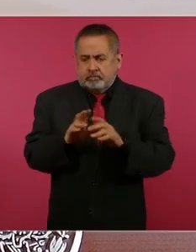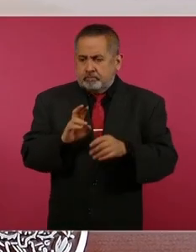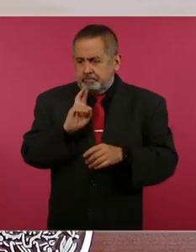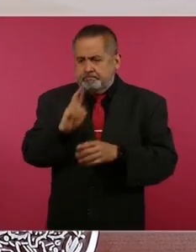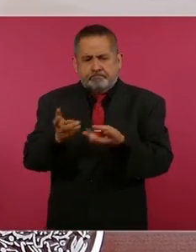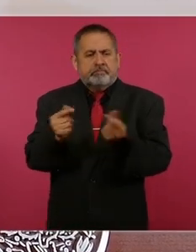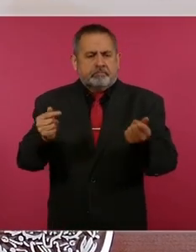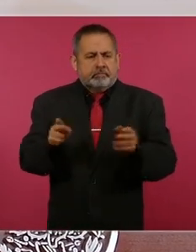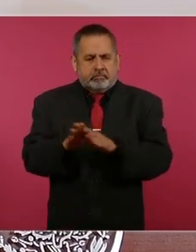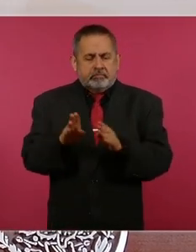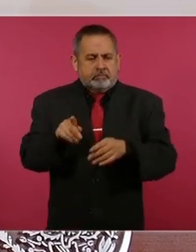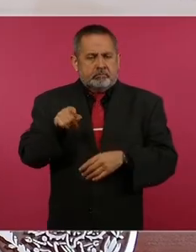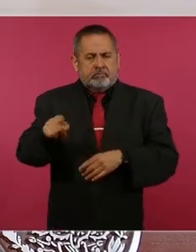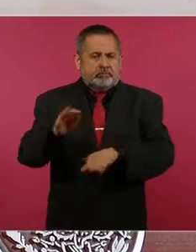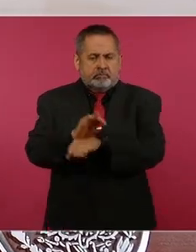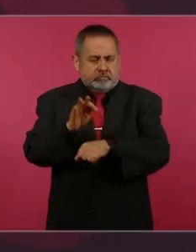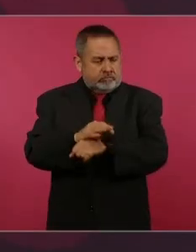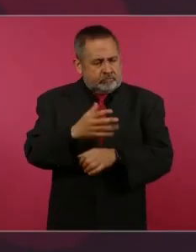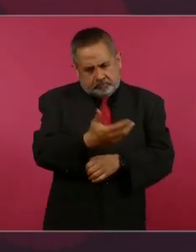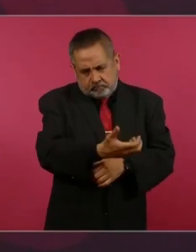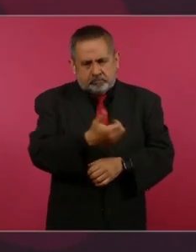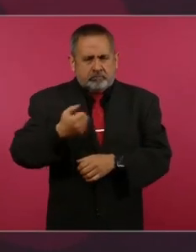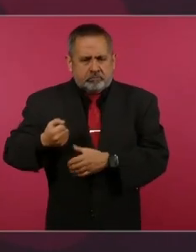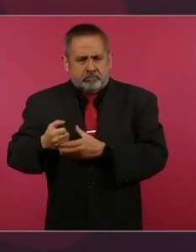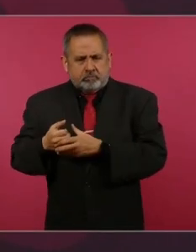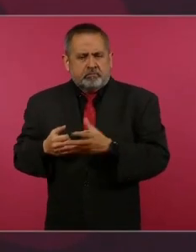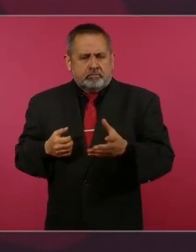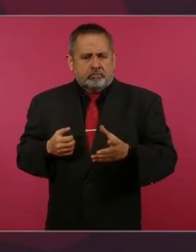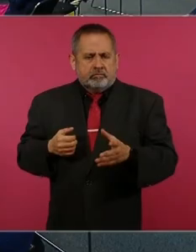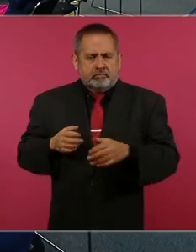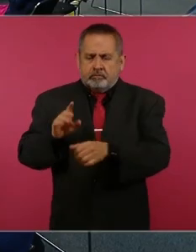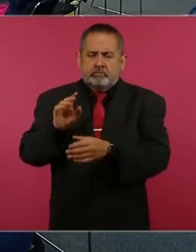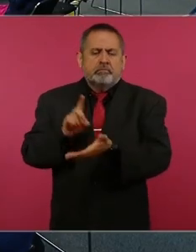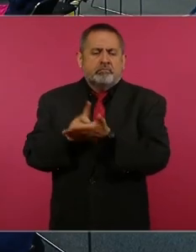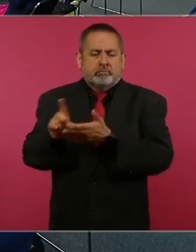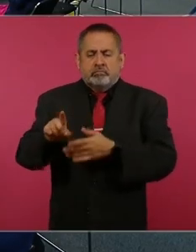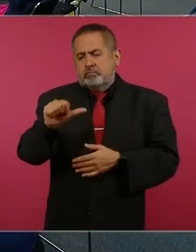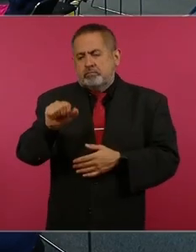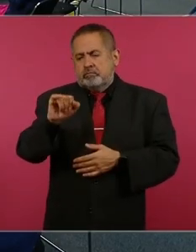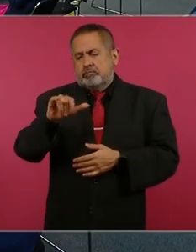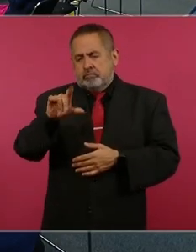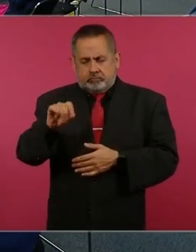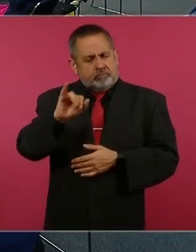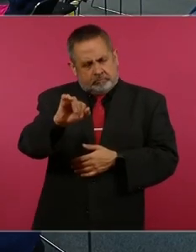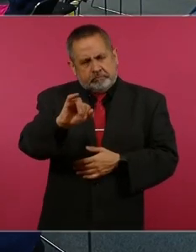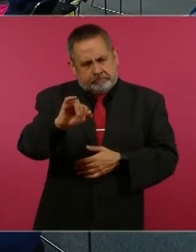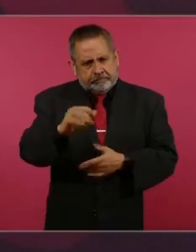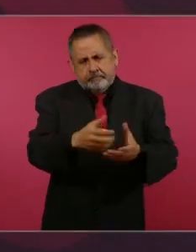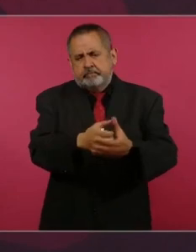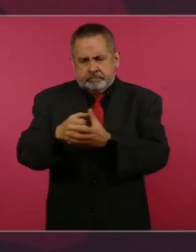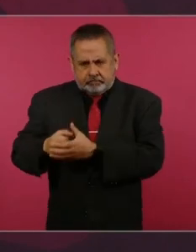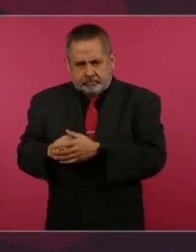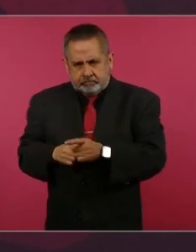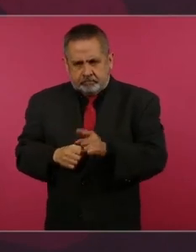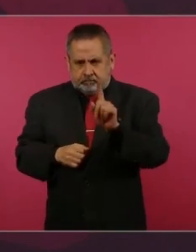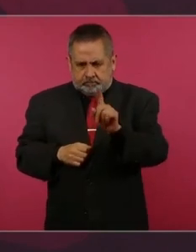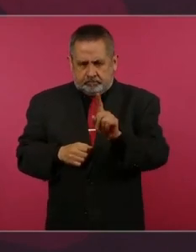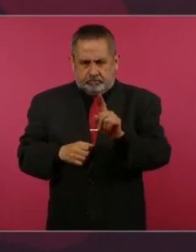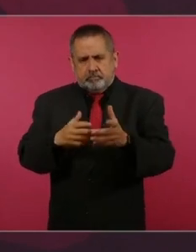resolver su protección y hacer su derecho de asilo. Pero